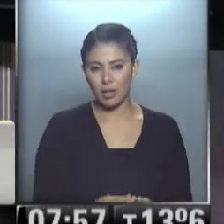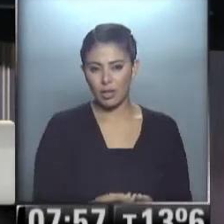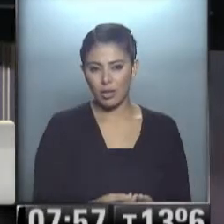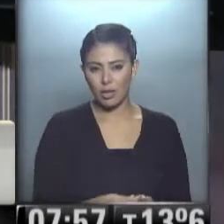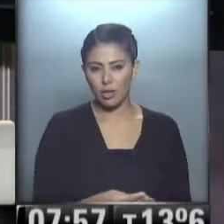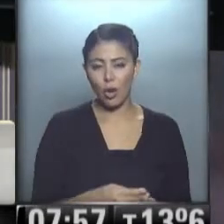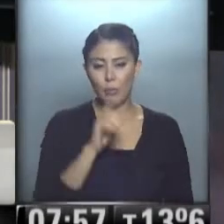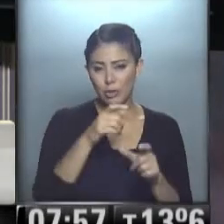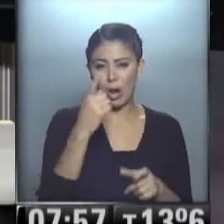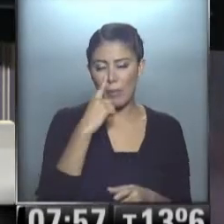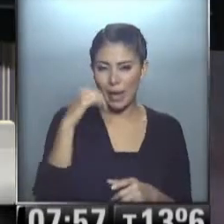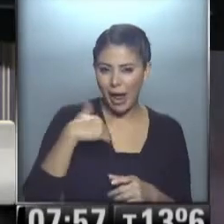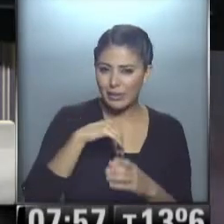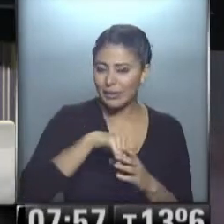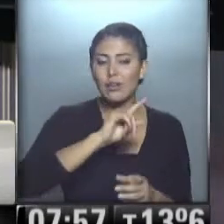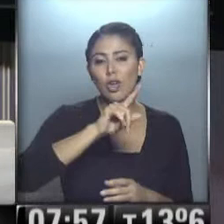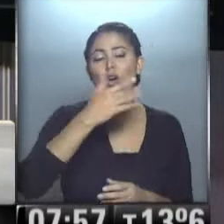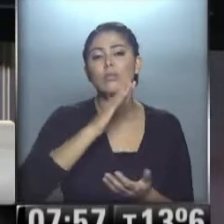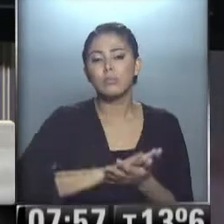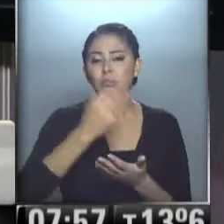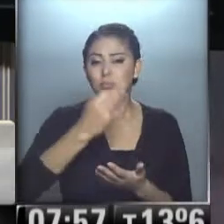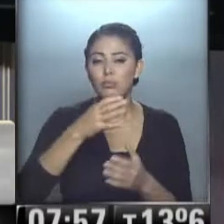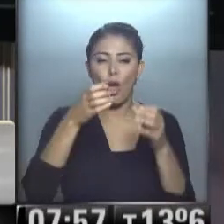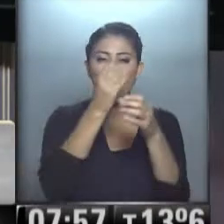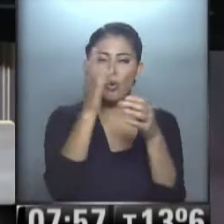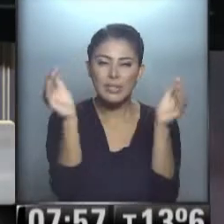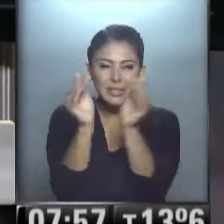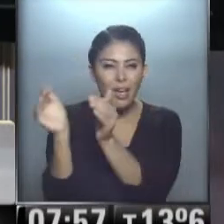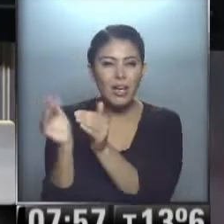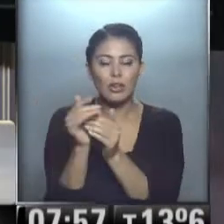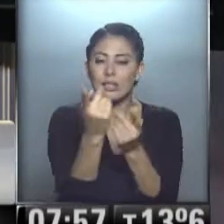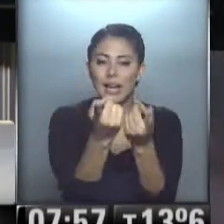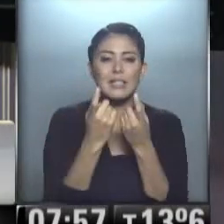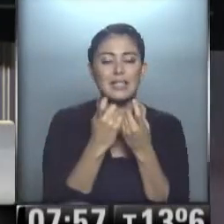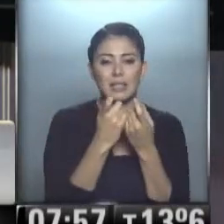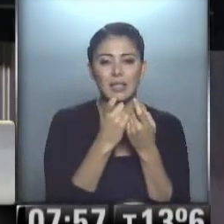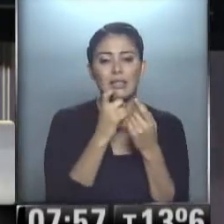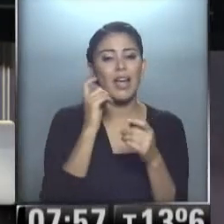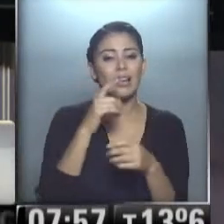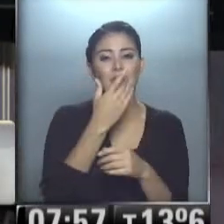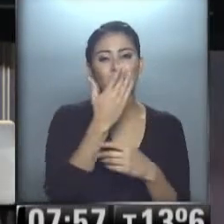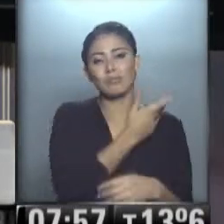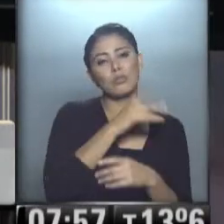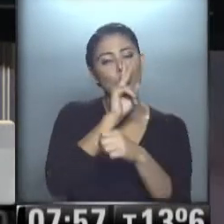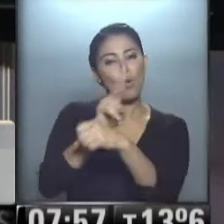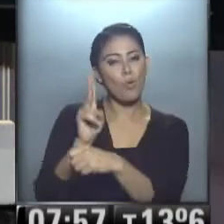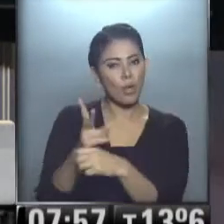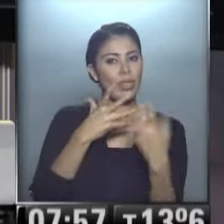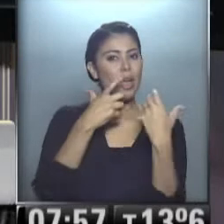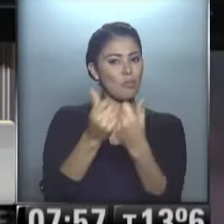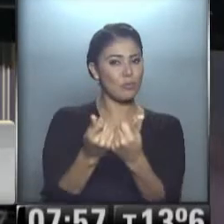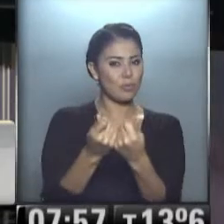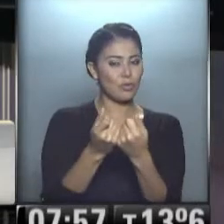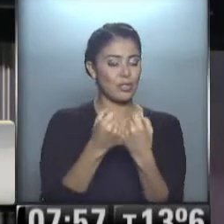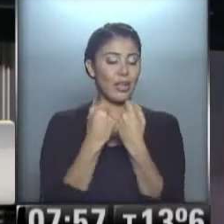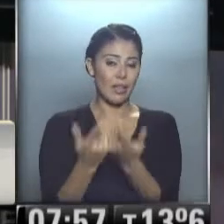por los habitantes de la República Argentina. Hablamos de los clubes chicos, los clubes de barrio que necesitan una protección especial que les puede y que les